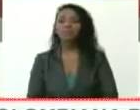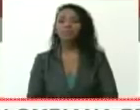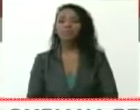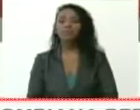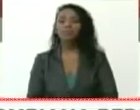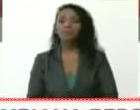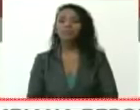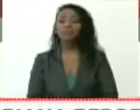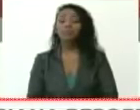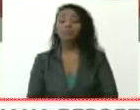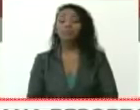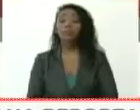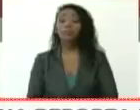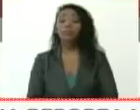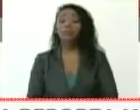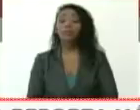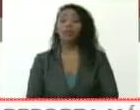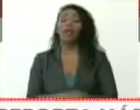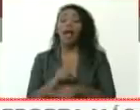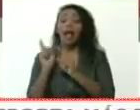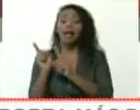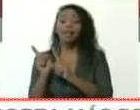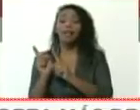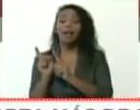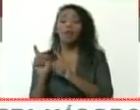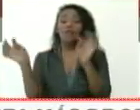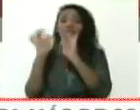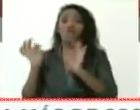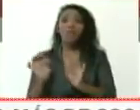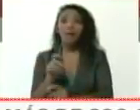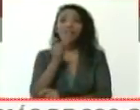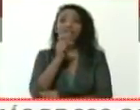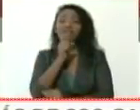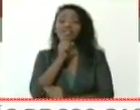En medio de condiciones difíciles,